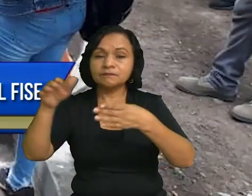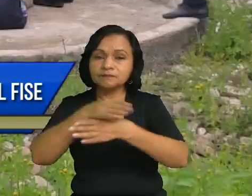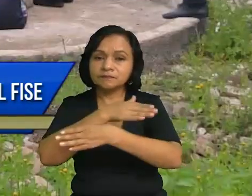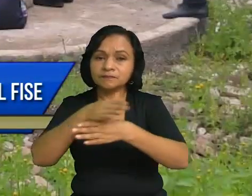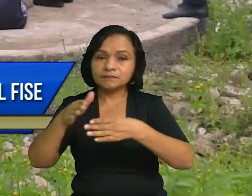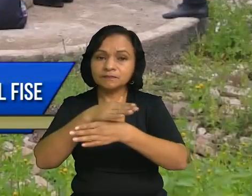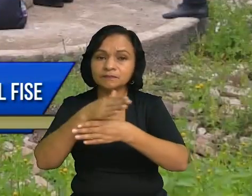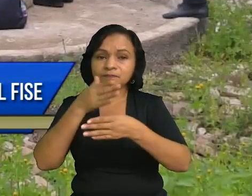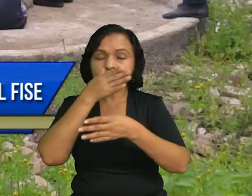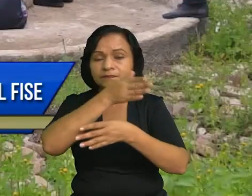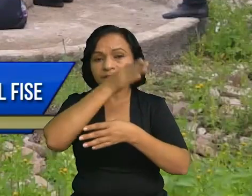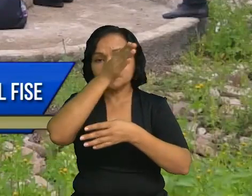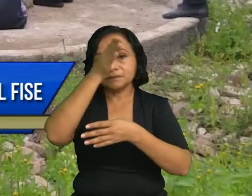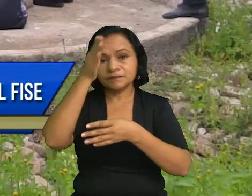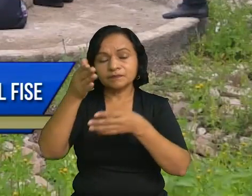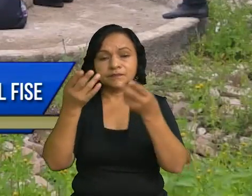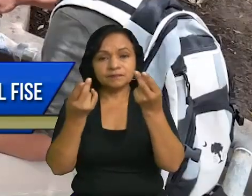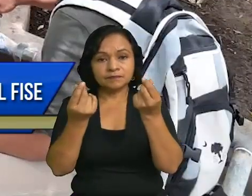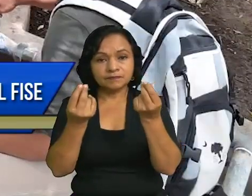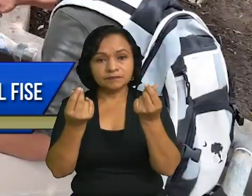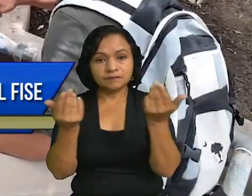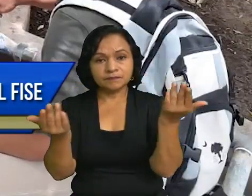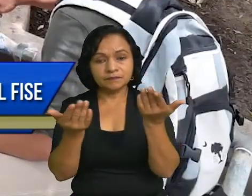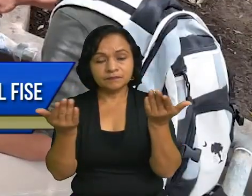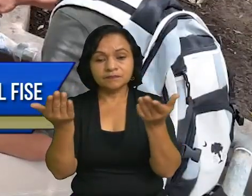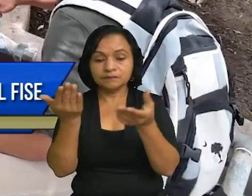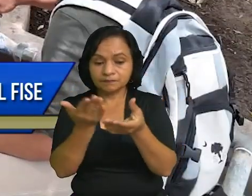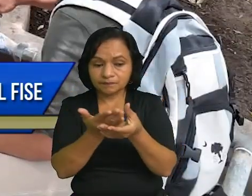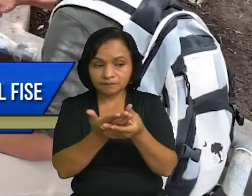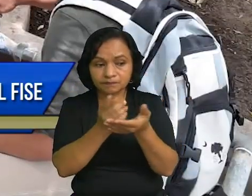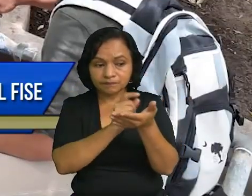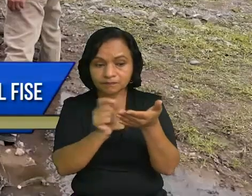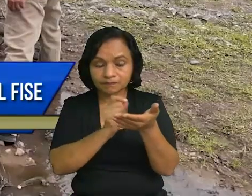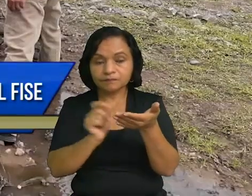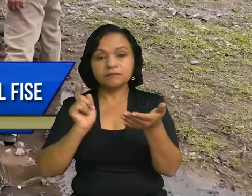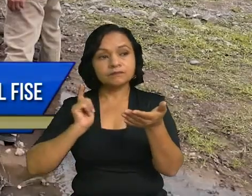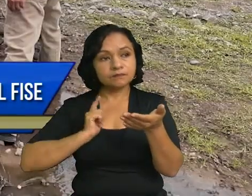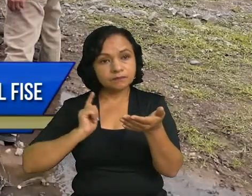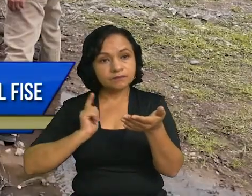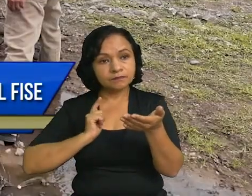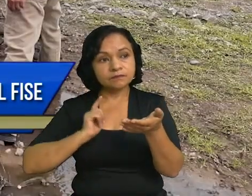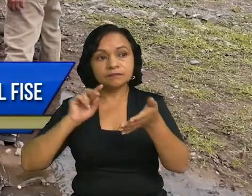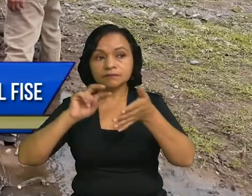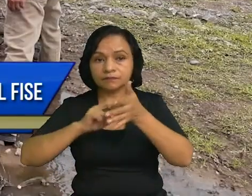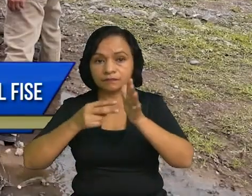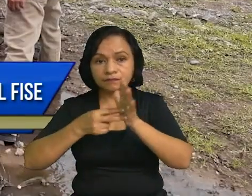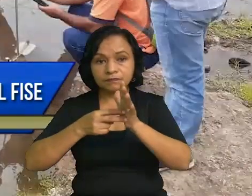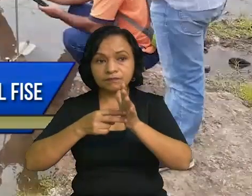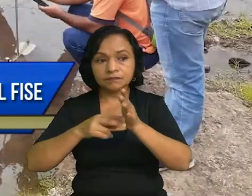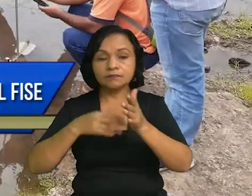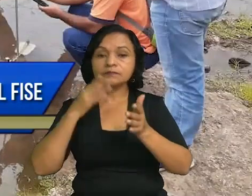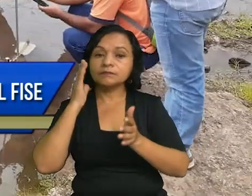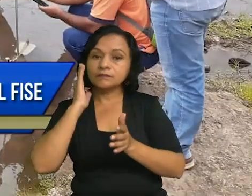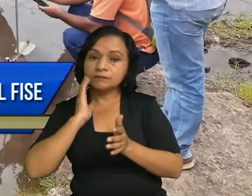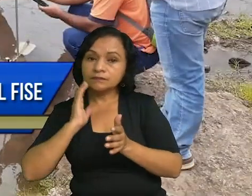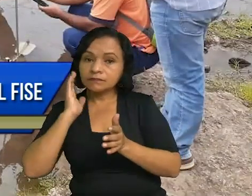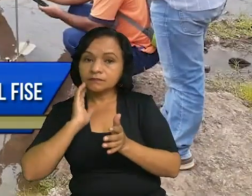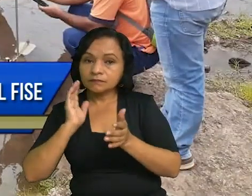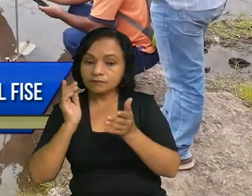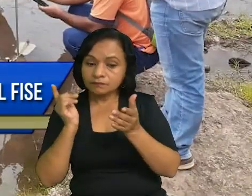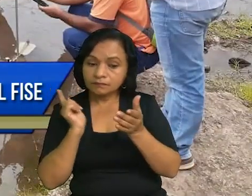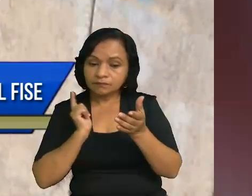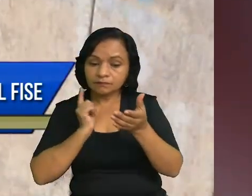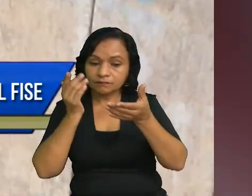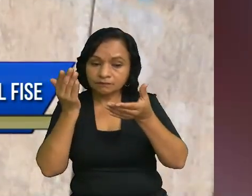vamos a gestionar recursos con carteras formuladas como le llamamos entonces eso es después de la experiencia acumulada que se